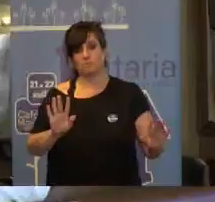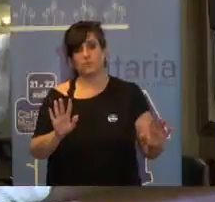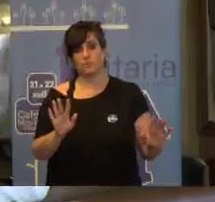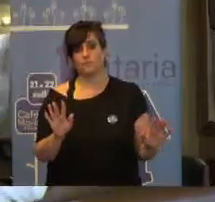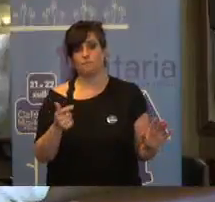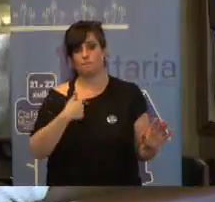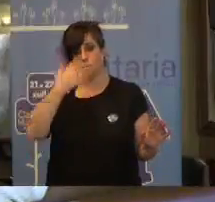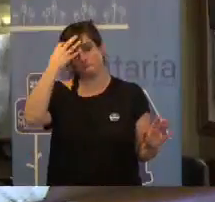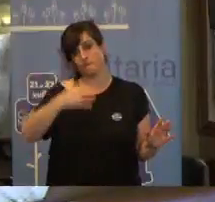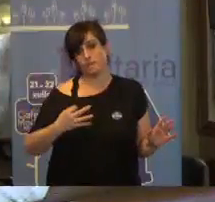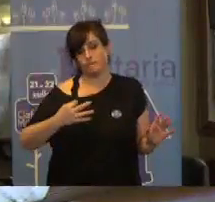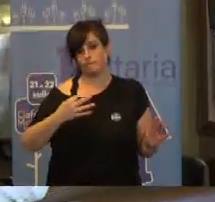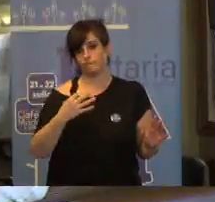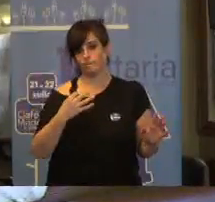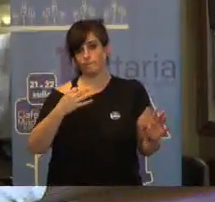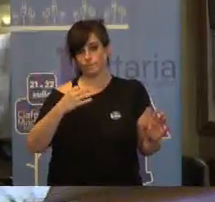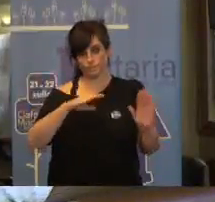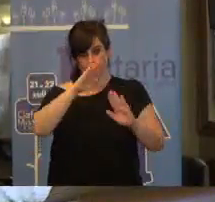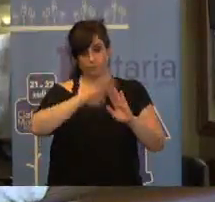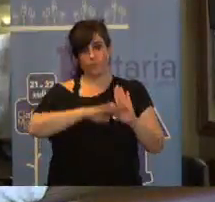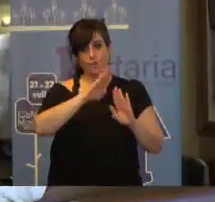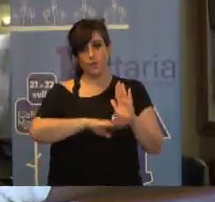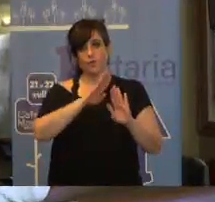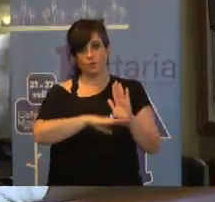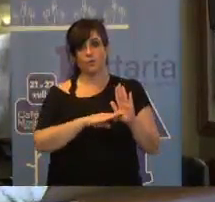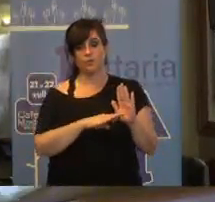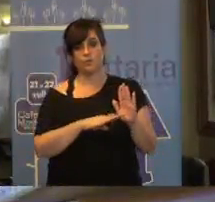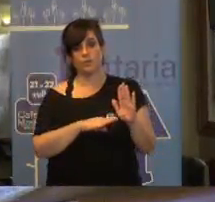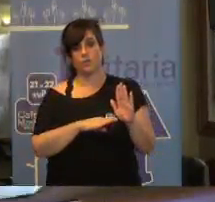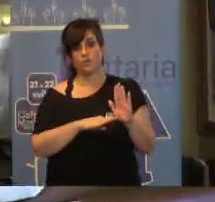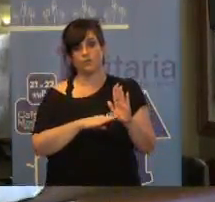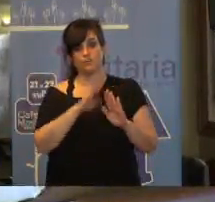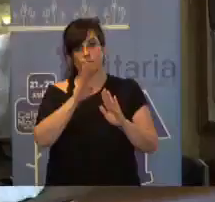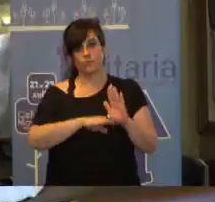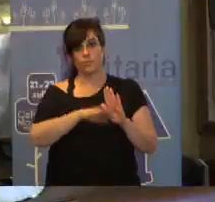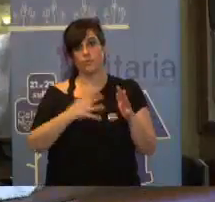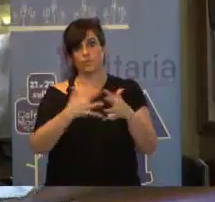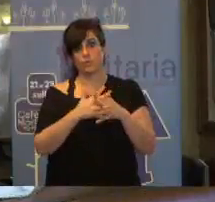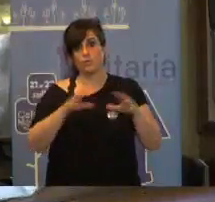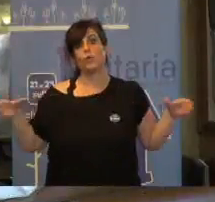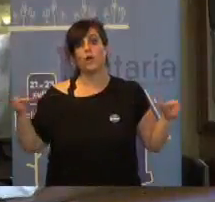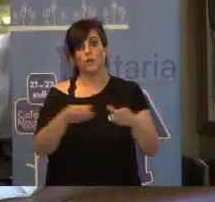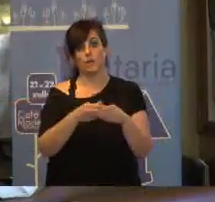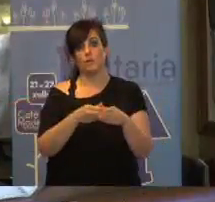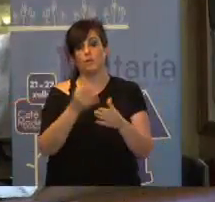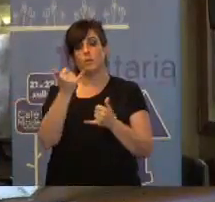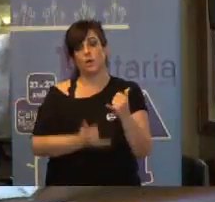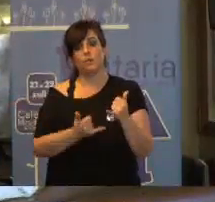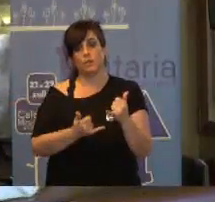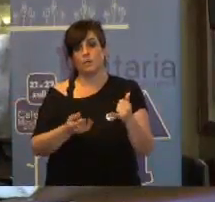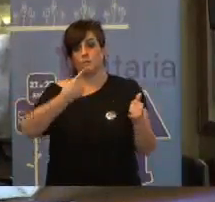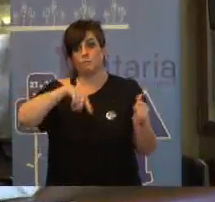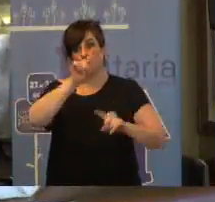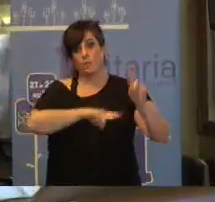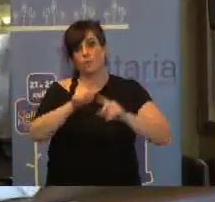en condicións, verdadeiramente, de, se temos unha estrutura de conxunto, de non ter demasiados